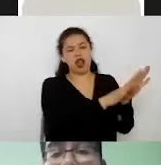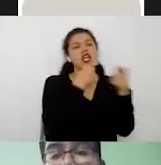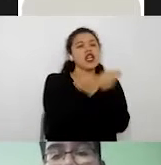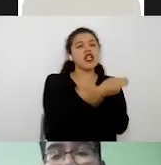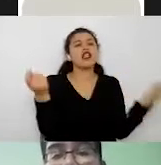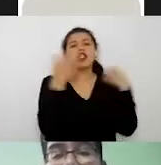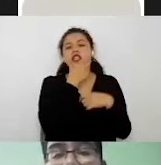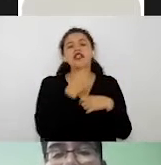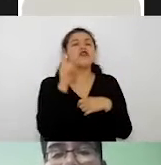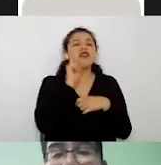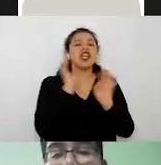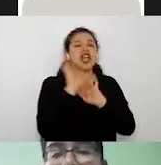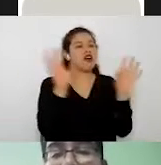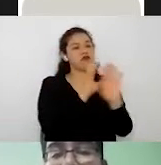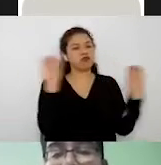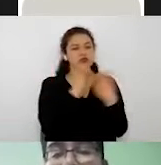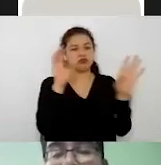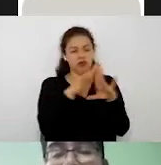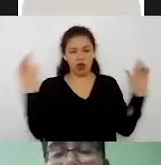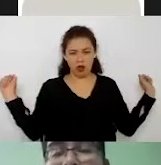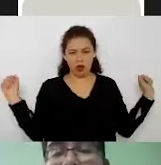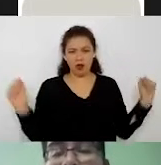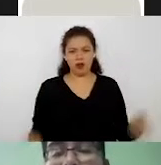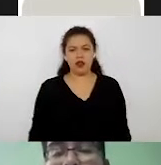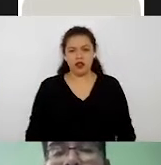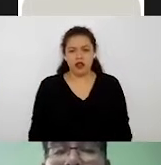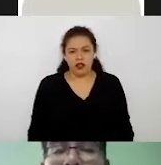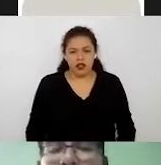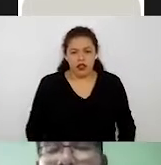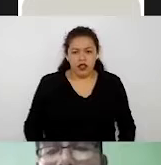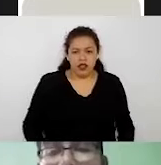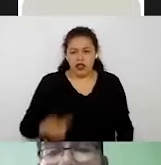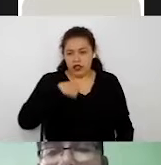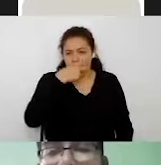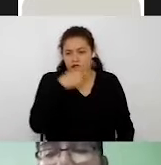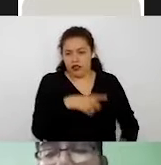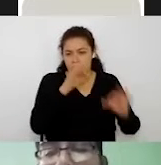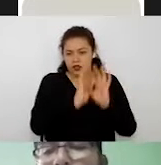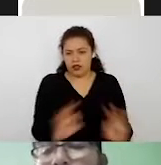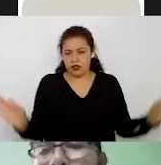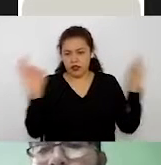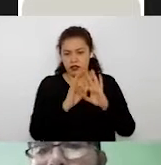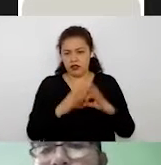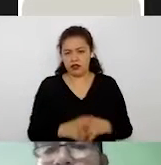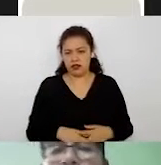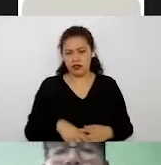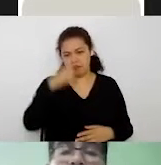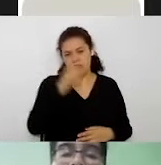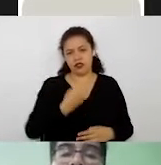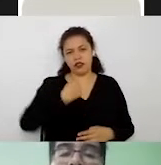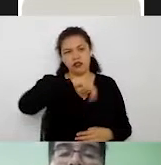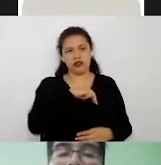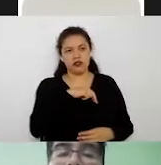Entonces, eh, como les decía, es importante para cada uno de nosotros el